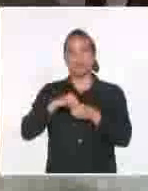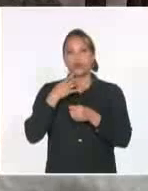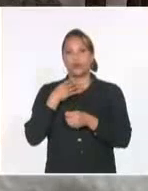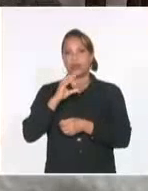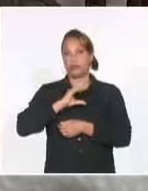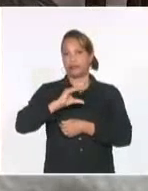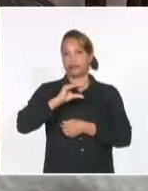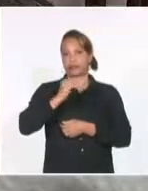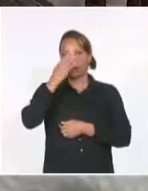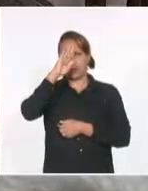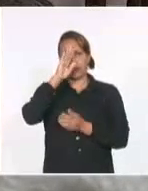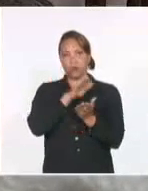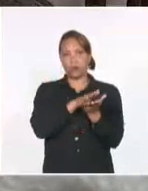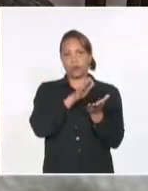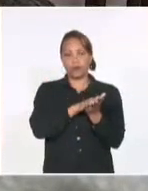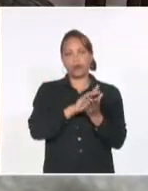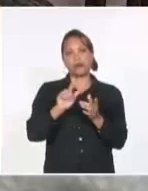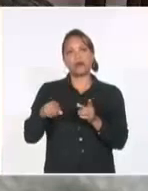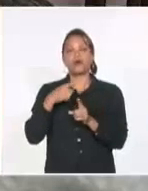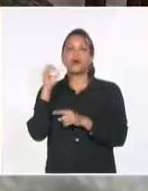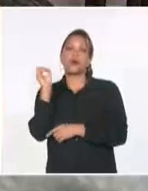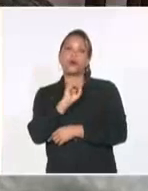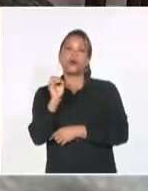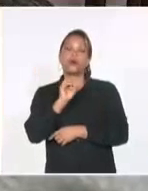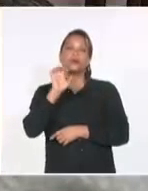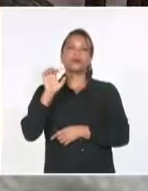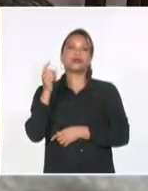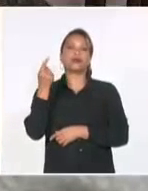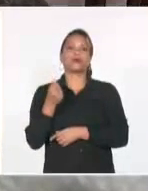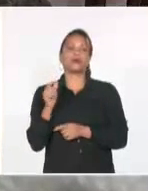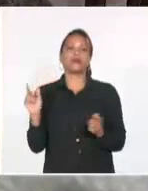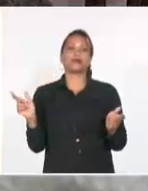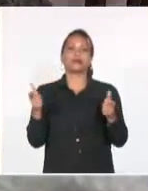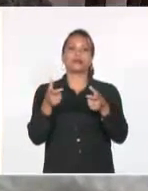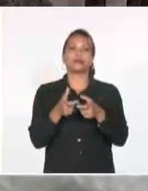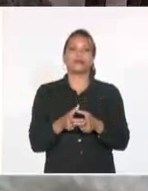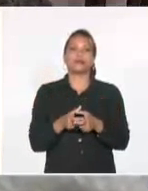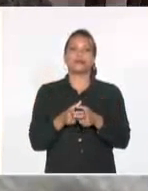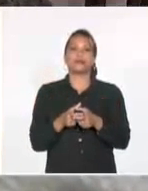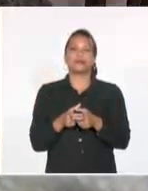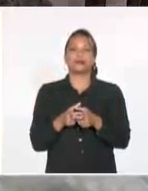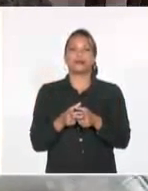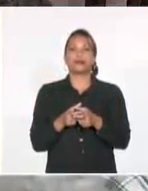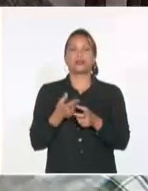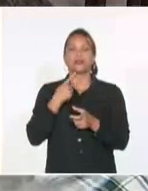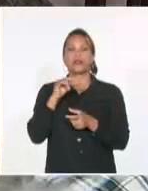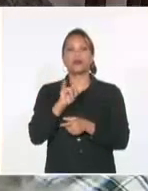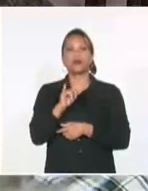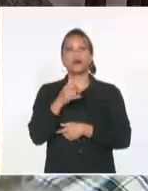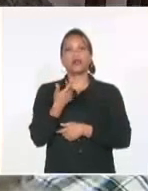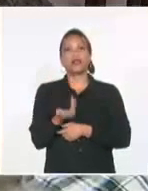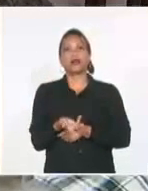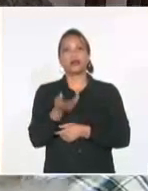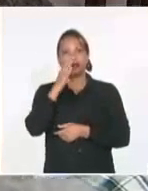con las dimensiones de una economía pequeña e insular como la cubana. Y también